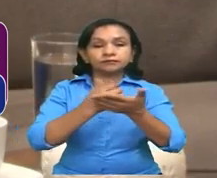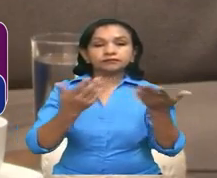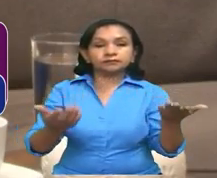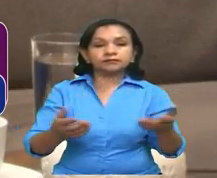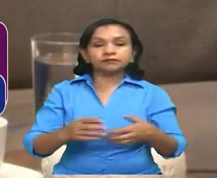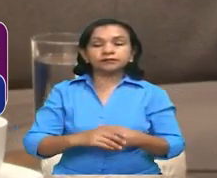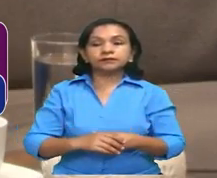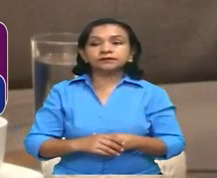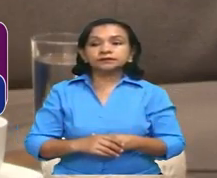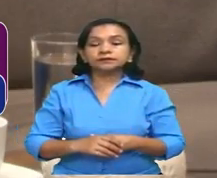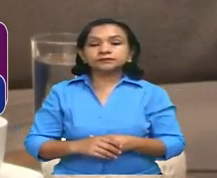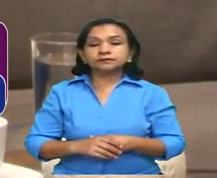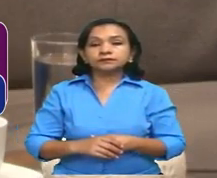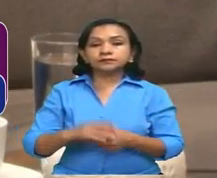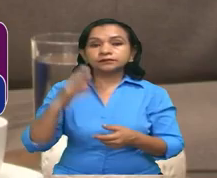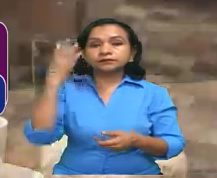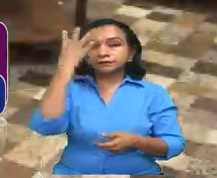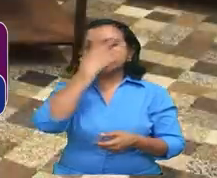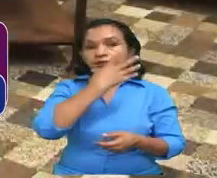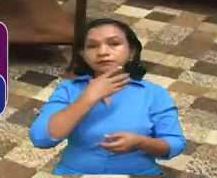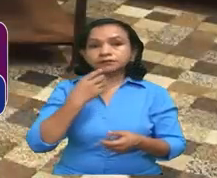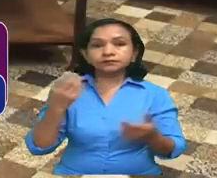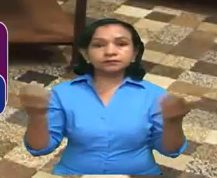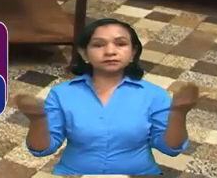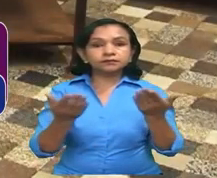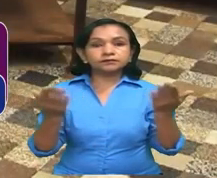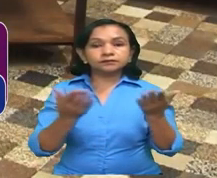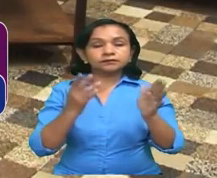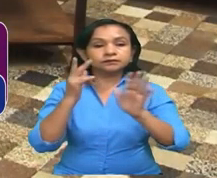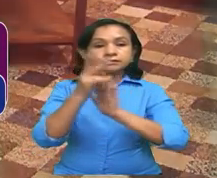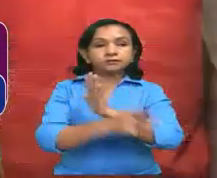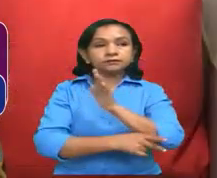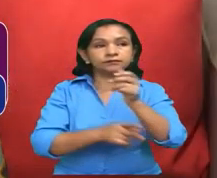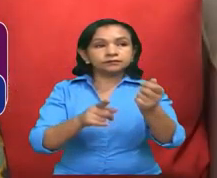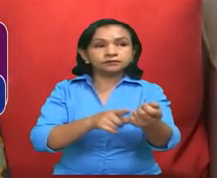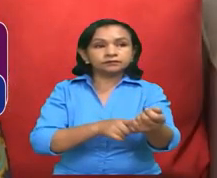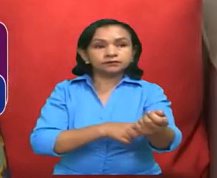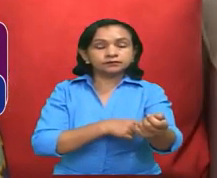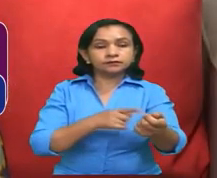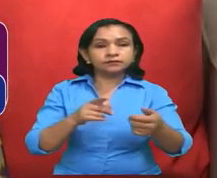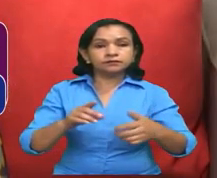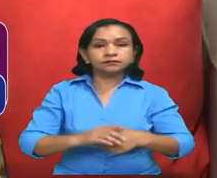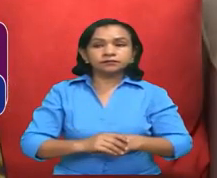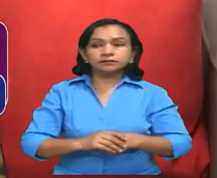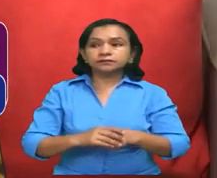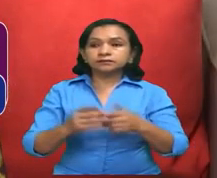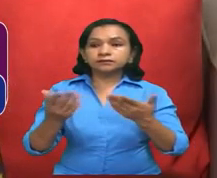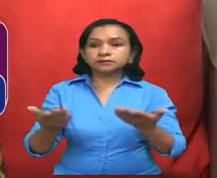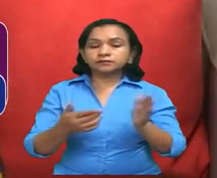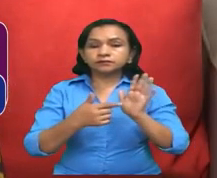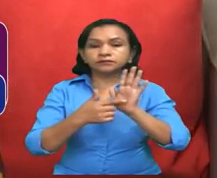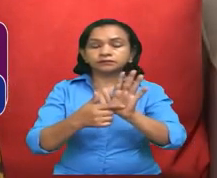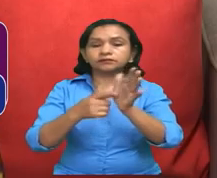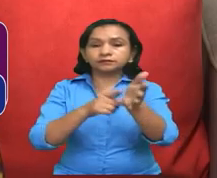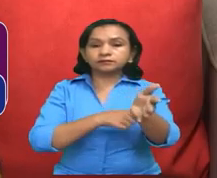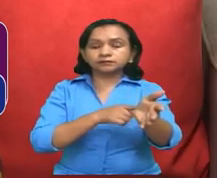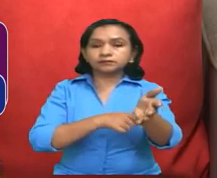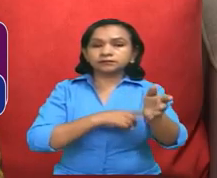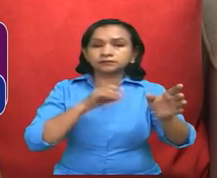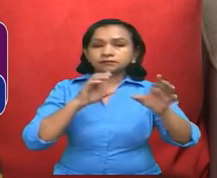esas relaciones comerciales, las pudieron consolidar un poquito más, pero en otras ocasiones pudieron crear esas nuevas